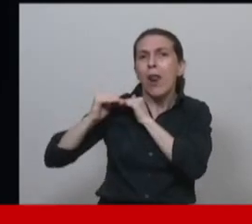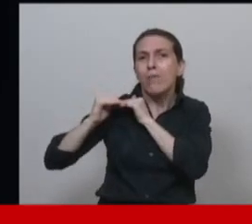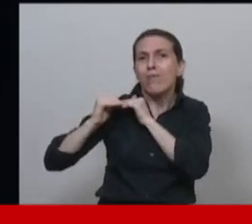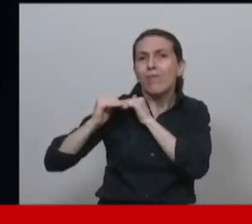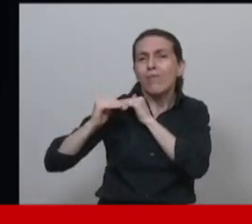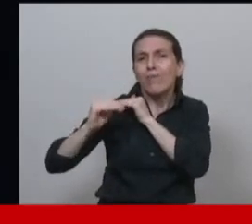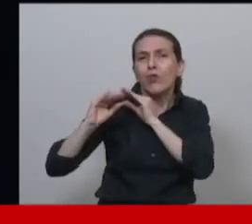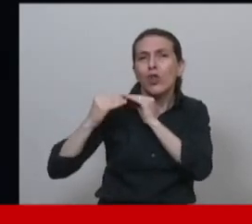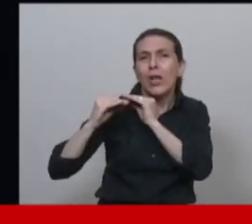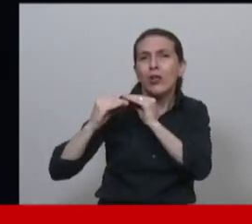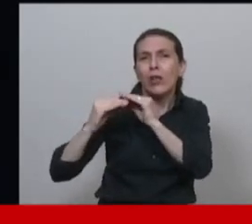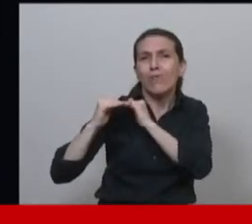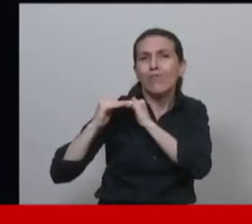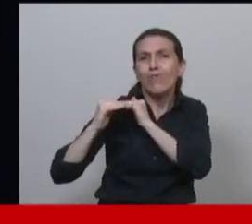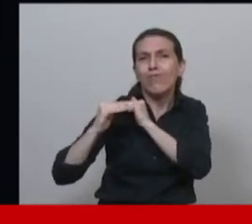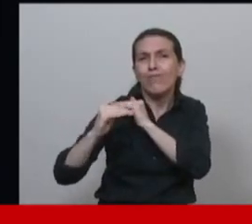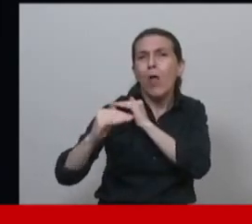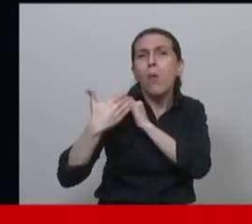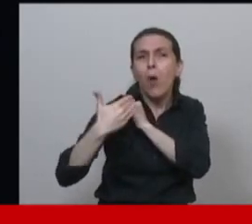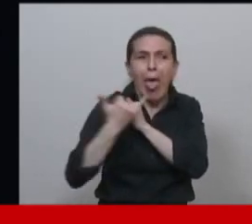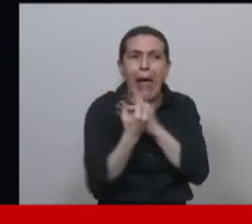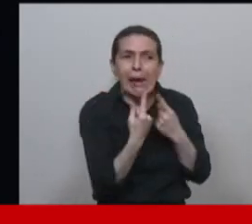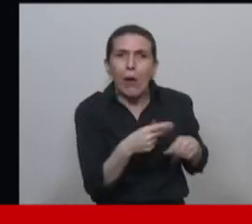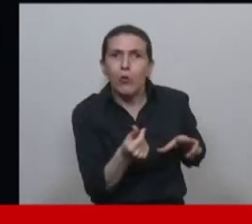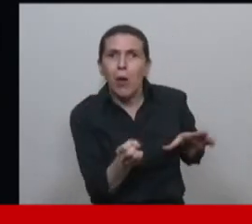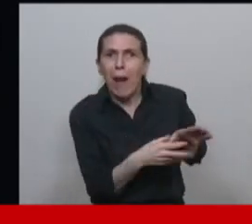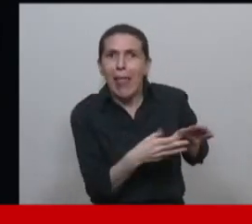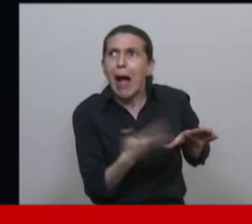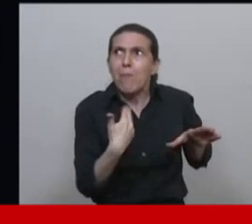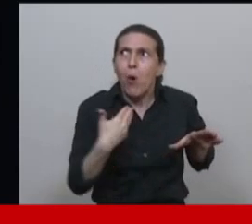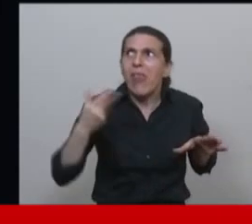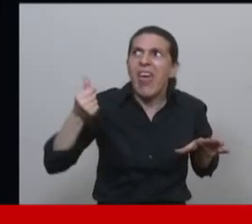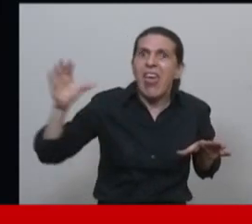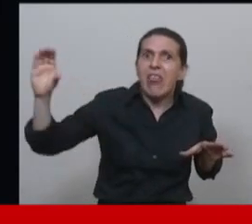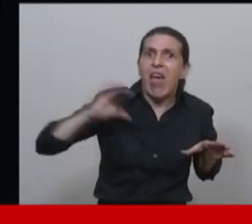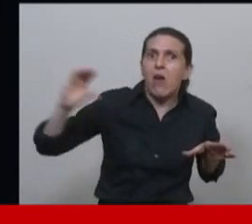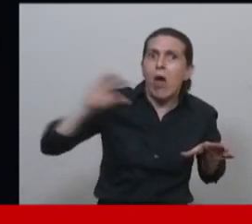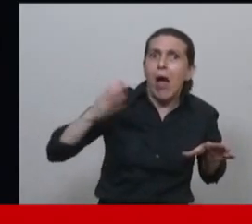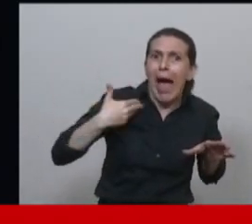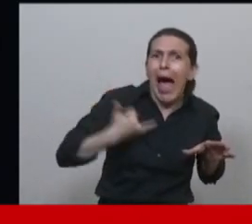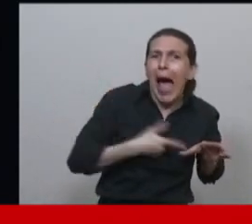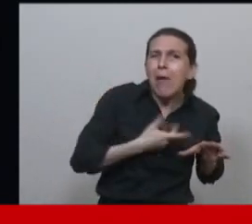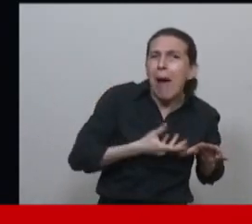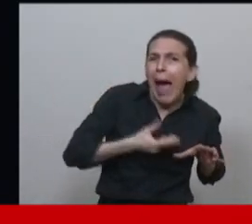de pagos a los que podía hacer frente con sus recursos, empieza a tomar deuda externa